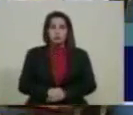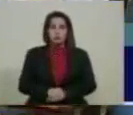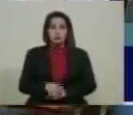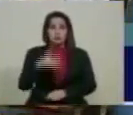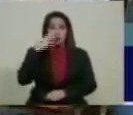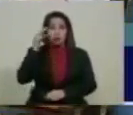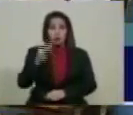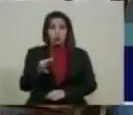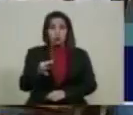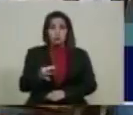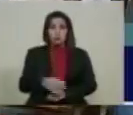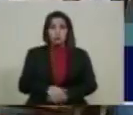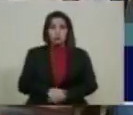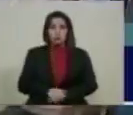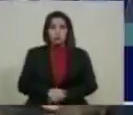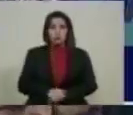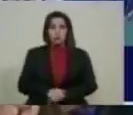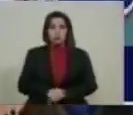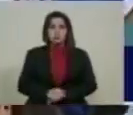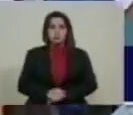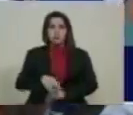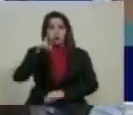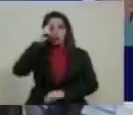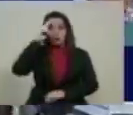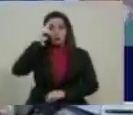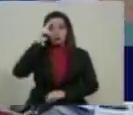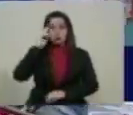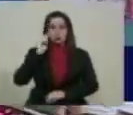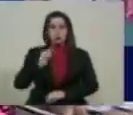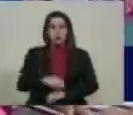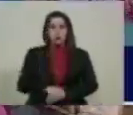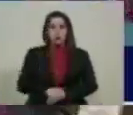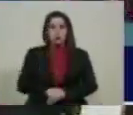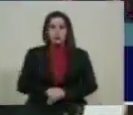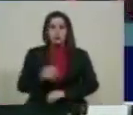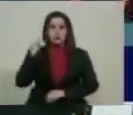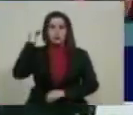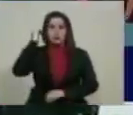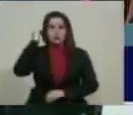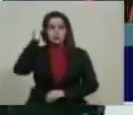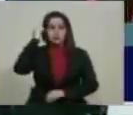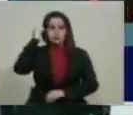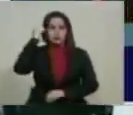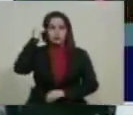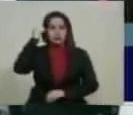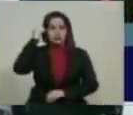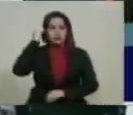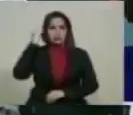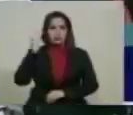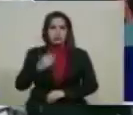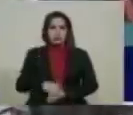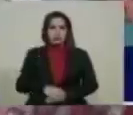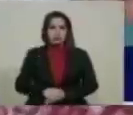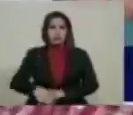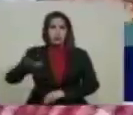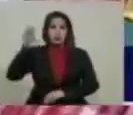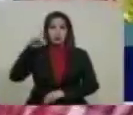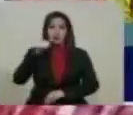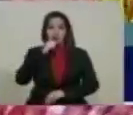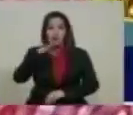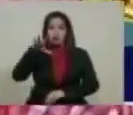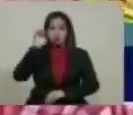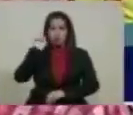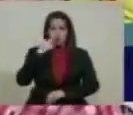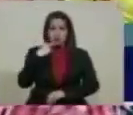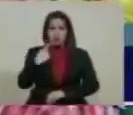Seguro. ¿Tengo razón? Levanten la mano el que crea que yo no tengo razón. ¿Por